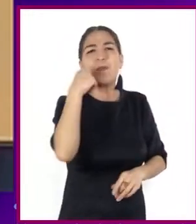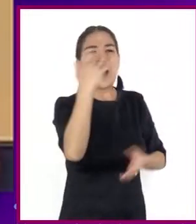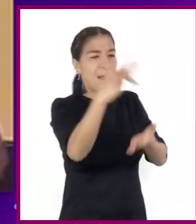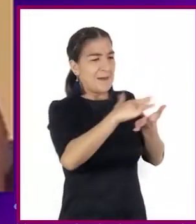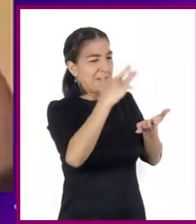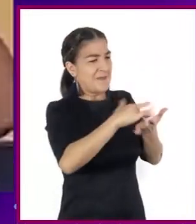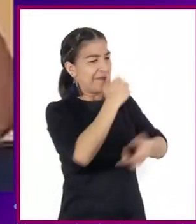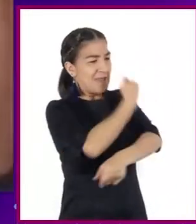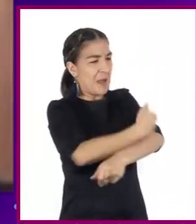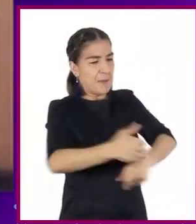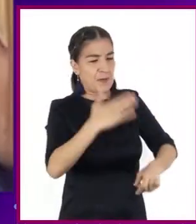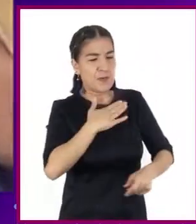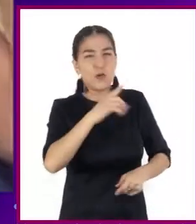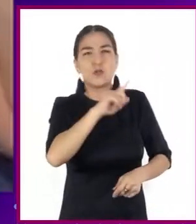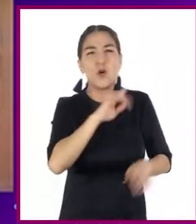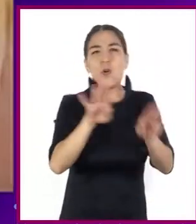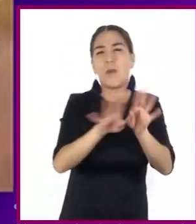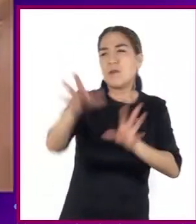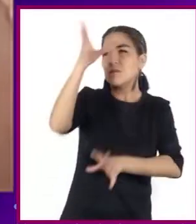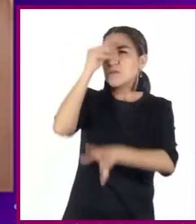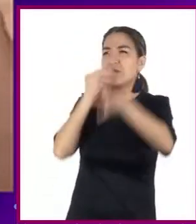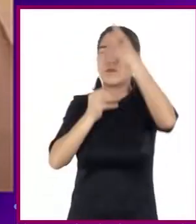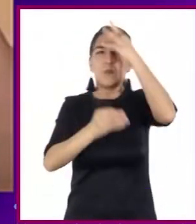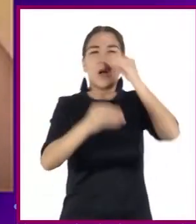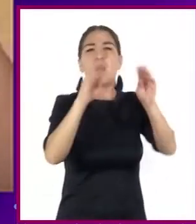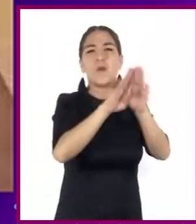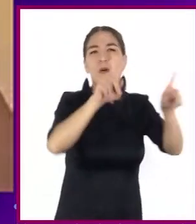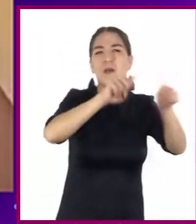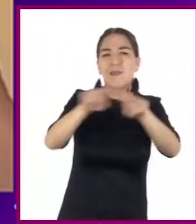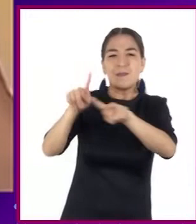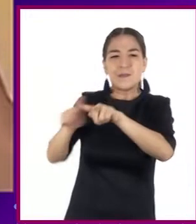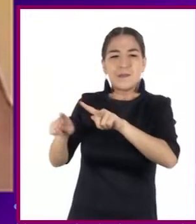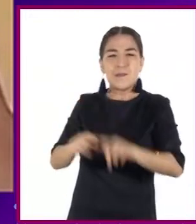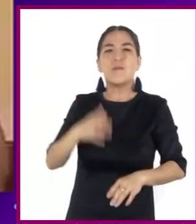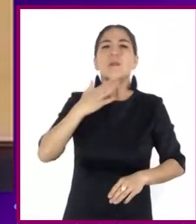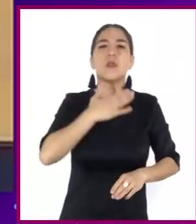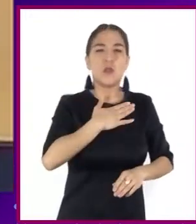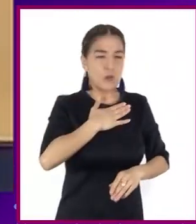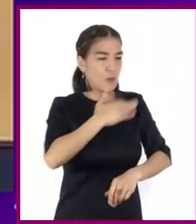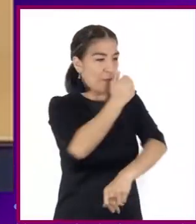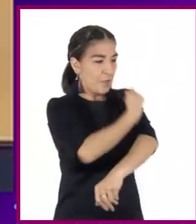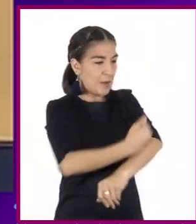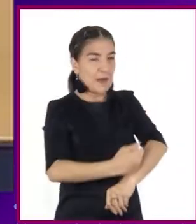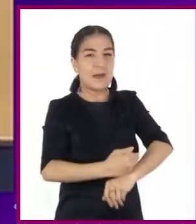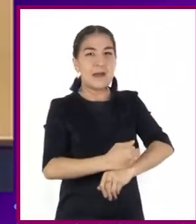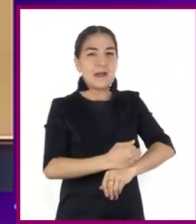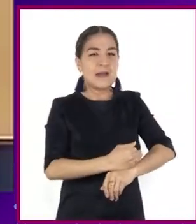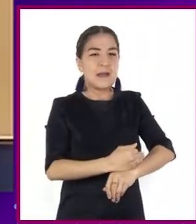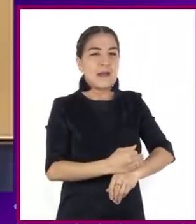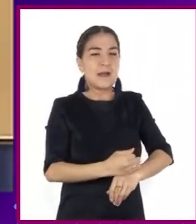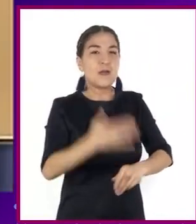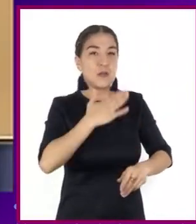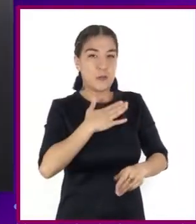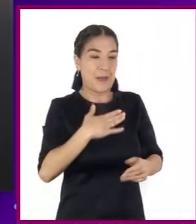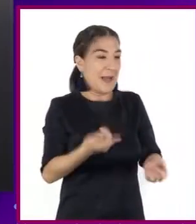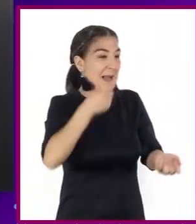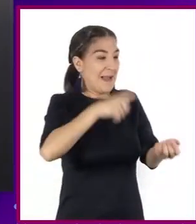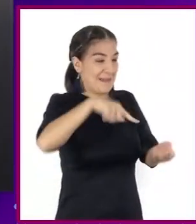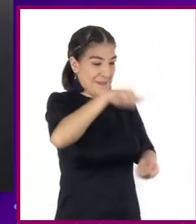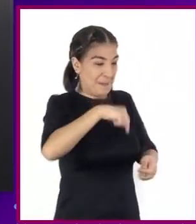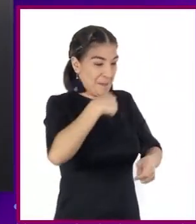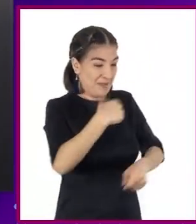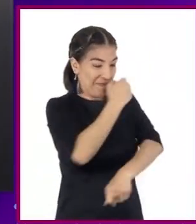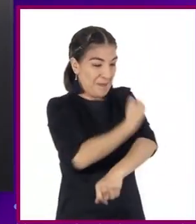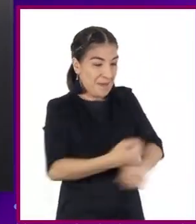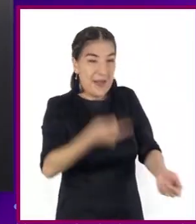así como lo agarramos de las grandes identidades sociales. También yo dentro de mi familia me quiero distinguir y